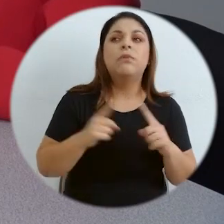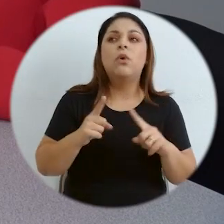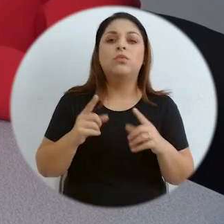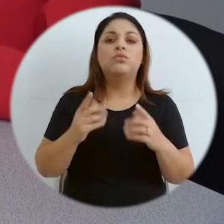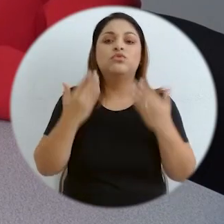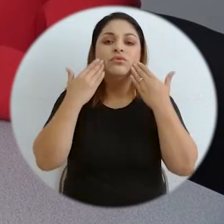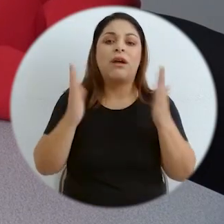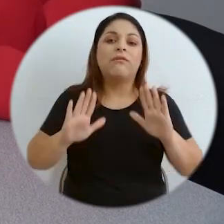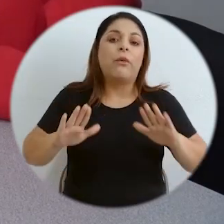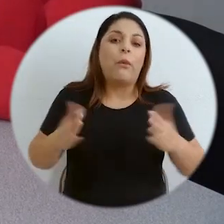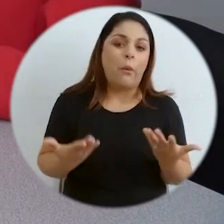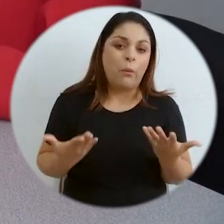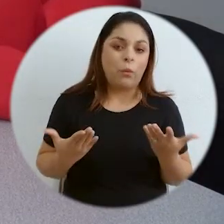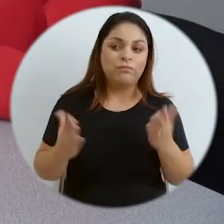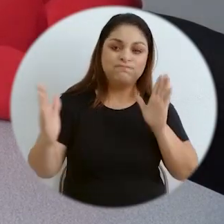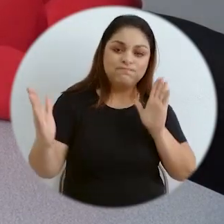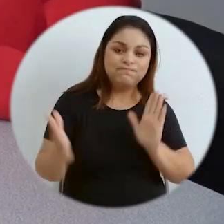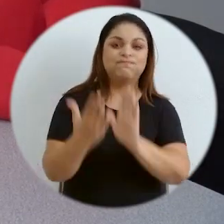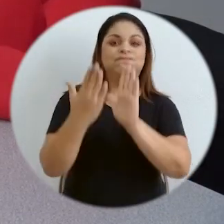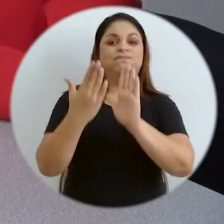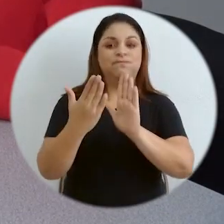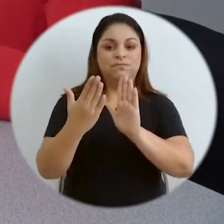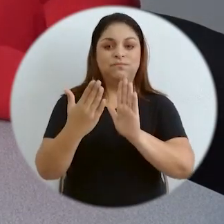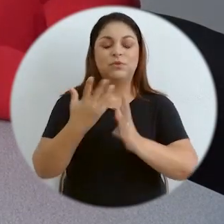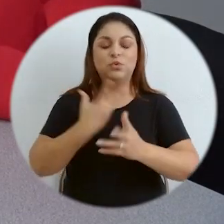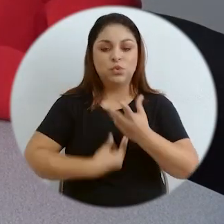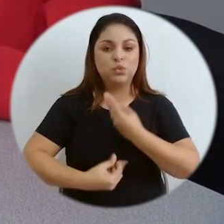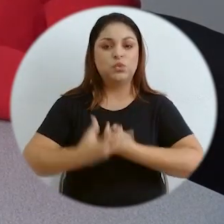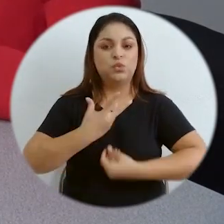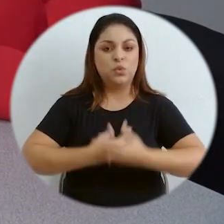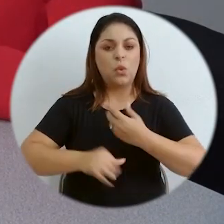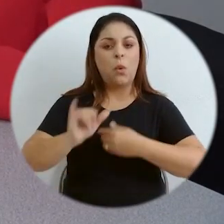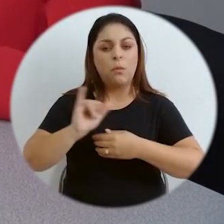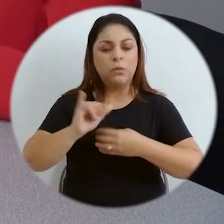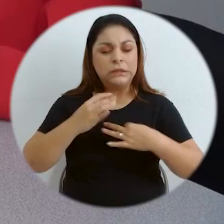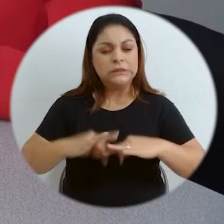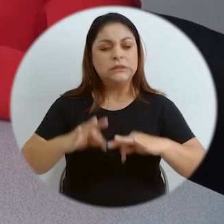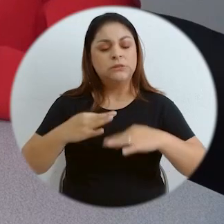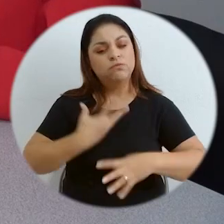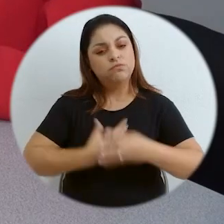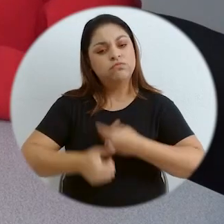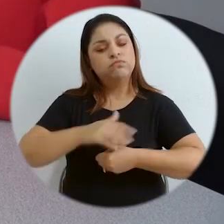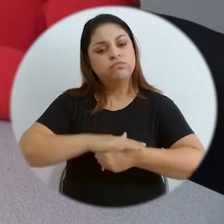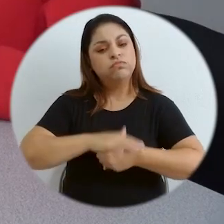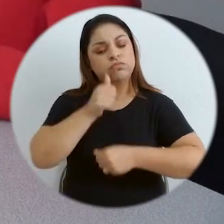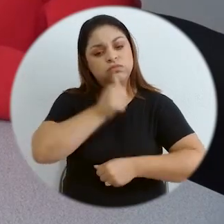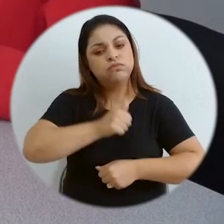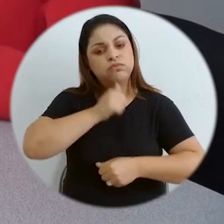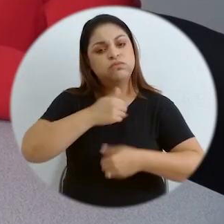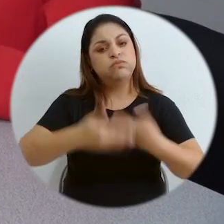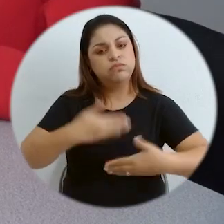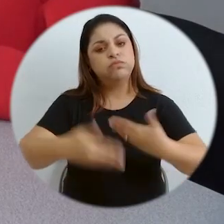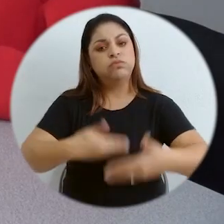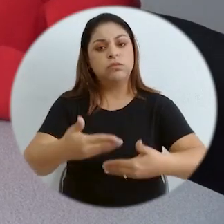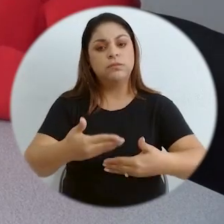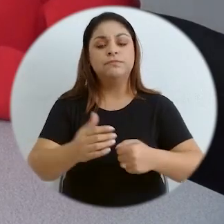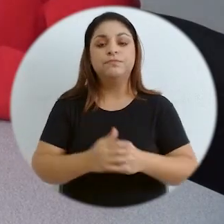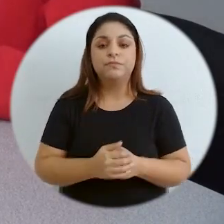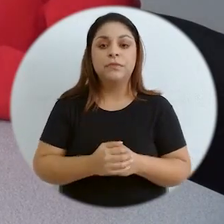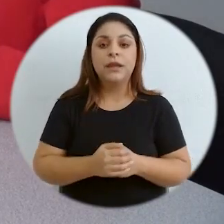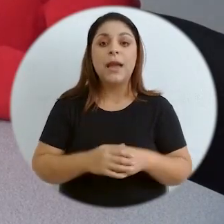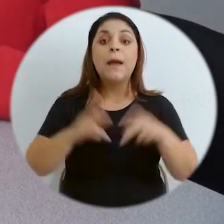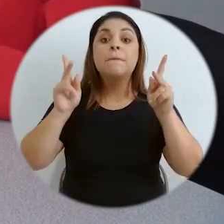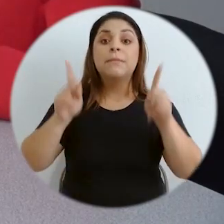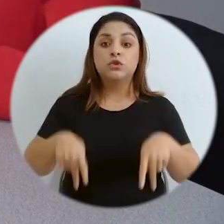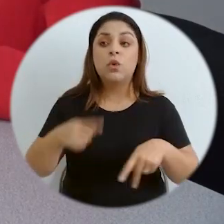para afrontar ese sufrimiento. Y se dice también que las personas que tienen ideación suicida tienen su